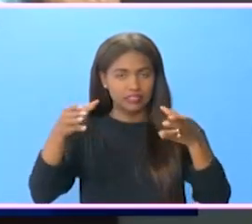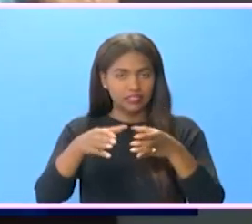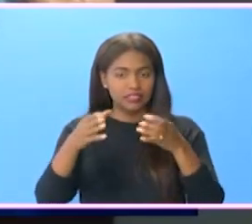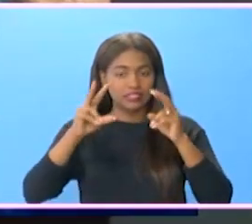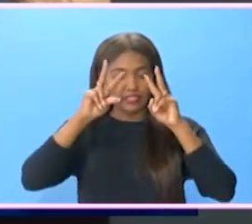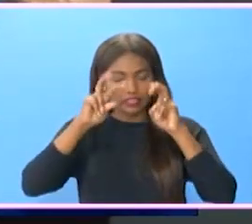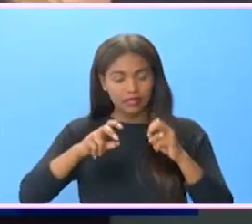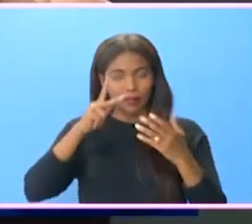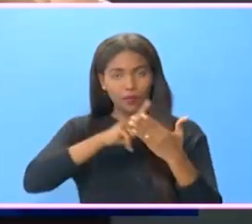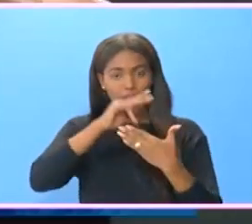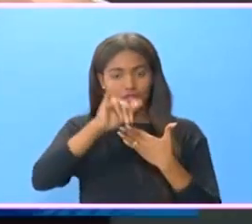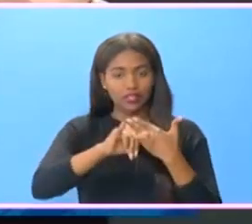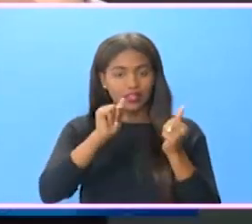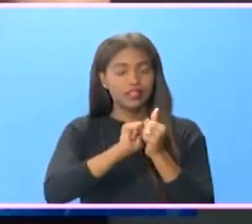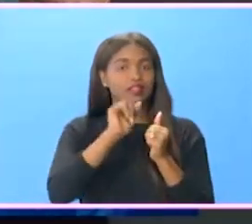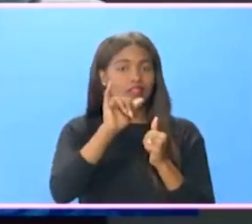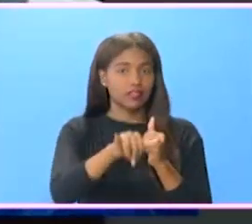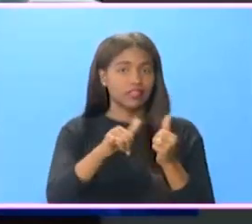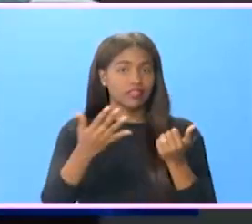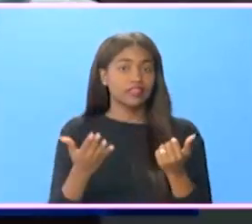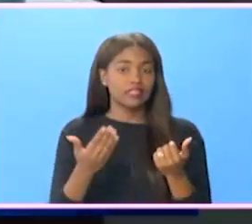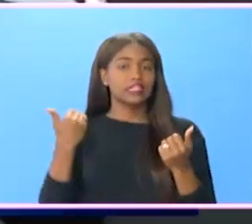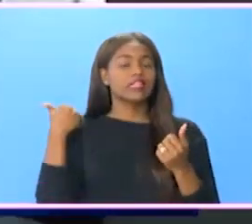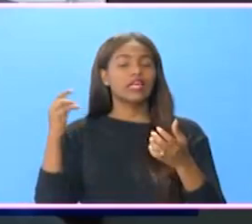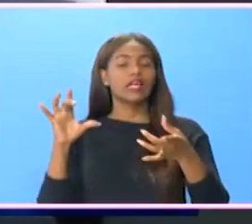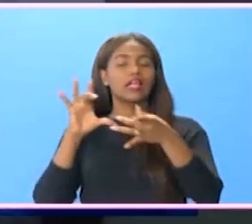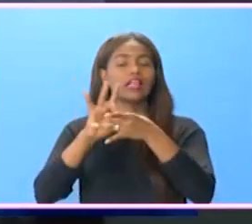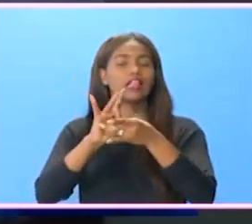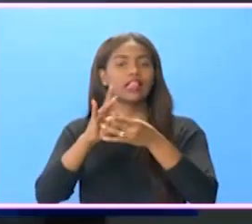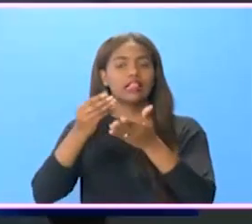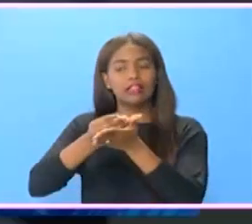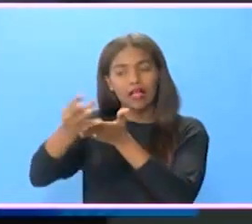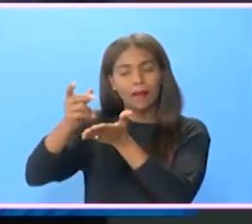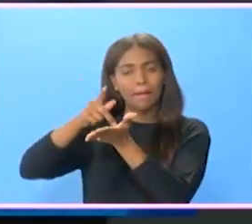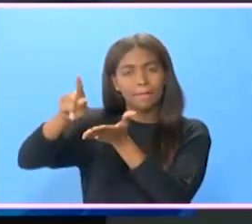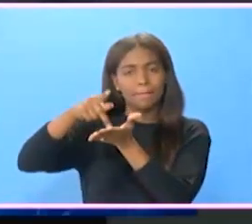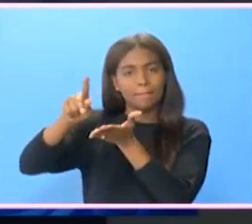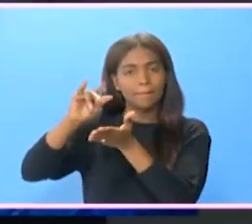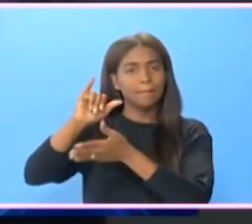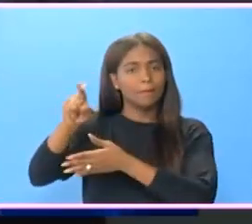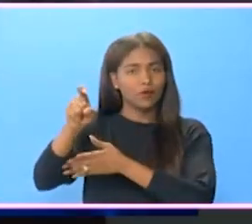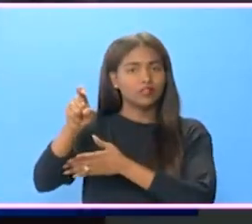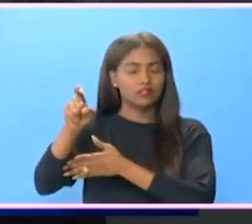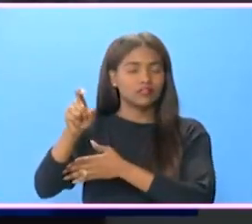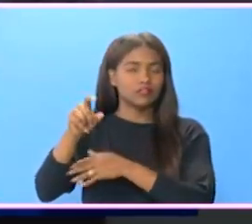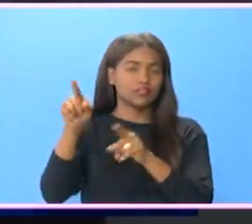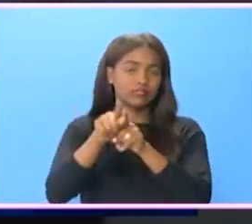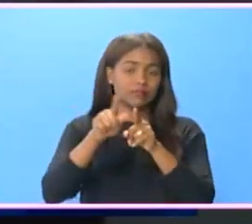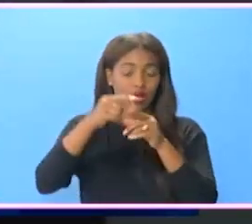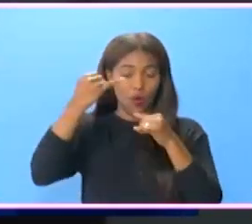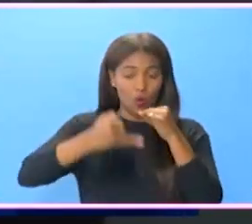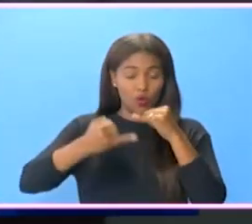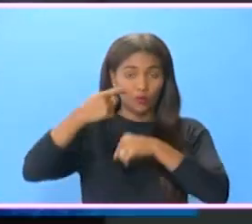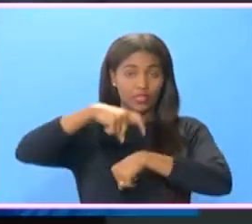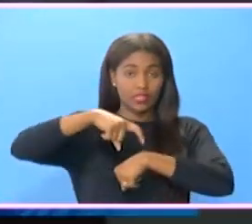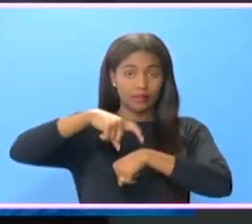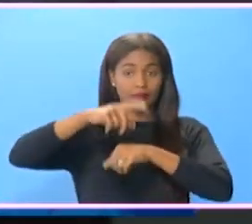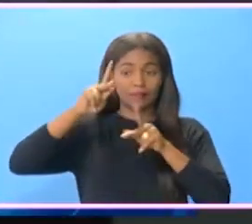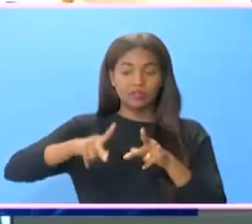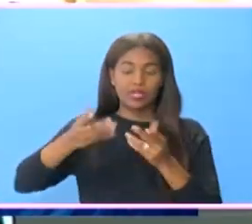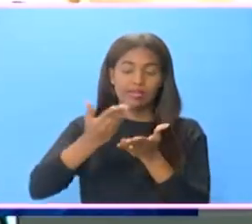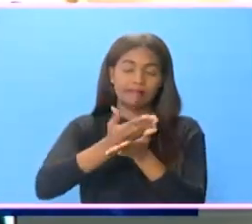estudia el proyecto de extinción de dominio están los relativos a la retroactividad, retrospectividad y en los últimos días la elusión